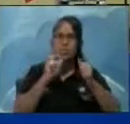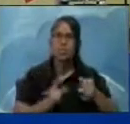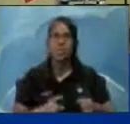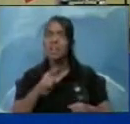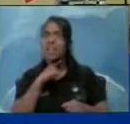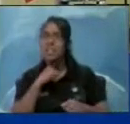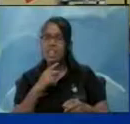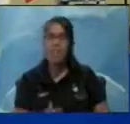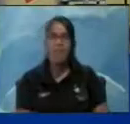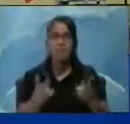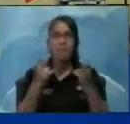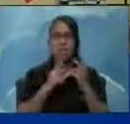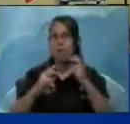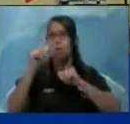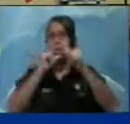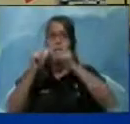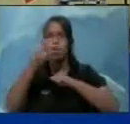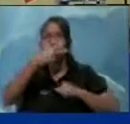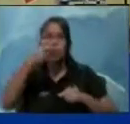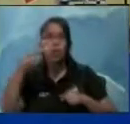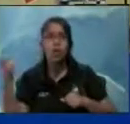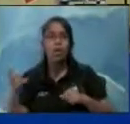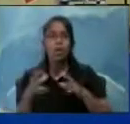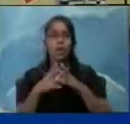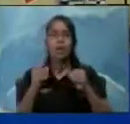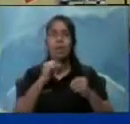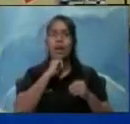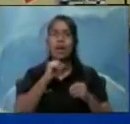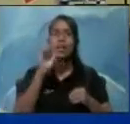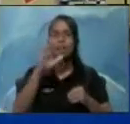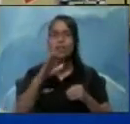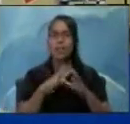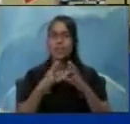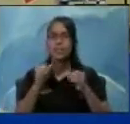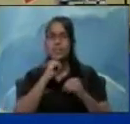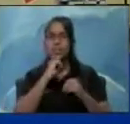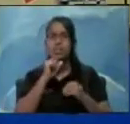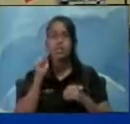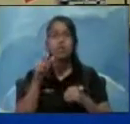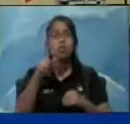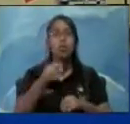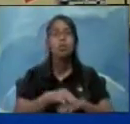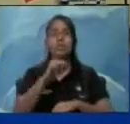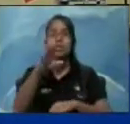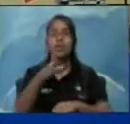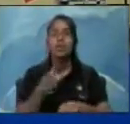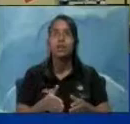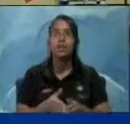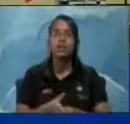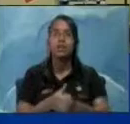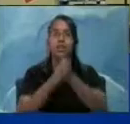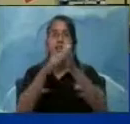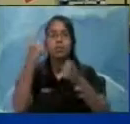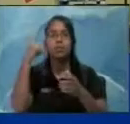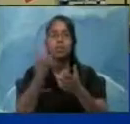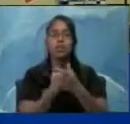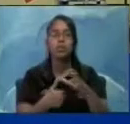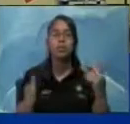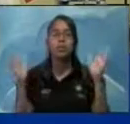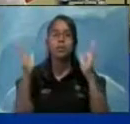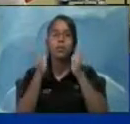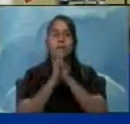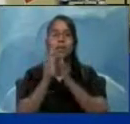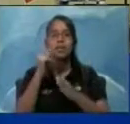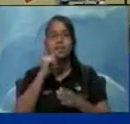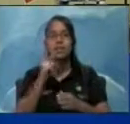vida un borracho un drogadicto que le caiga golpe si usted se deja guiar por el espíritu santo